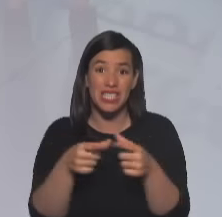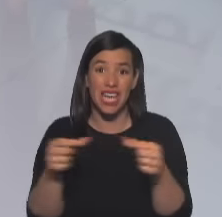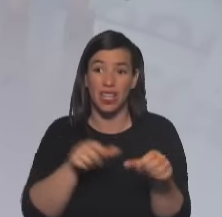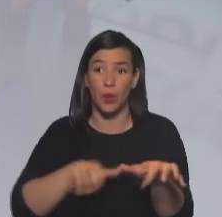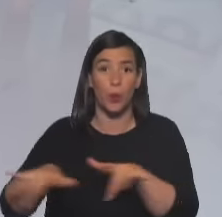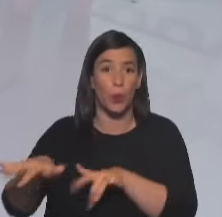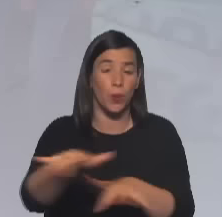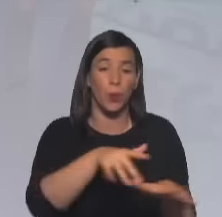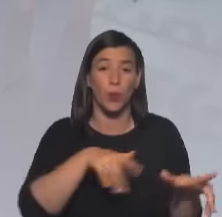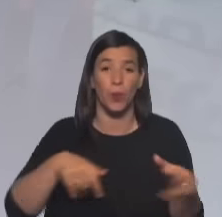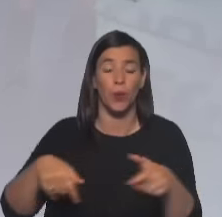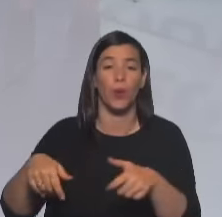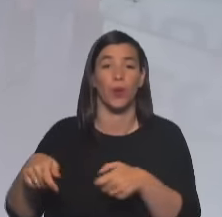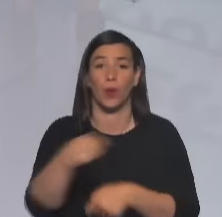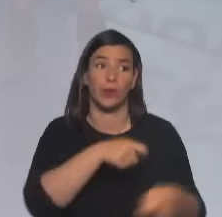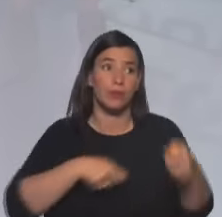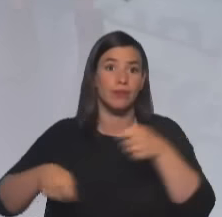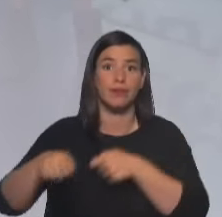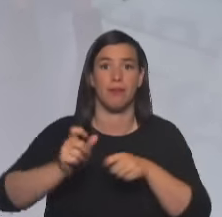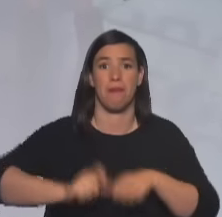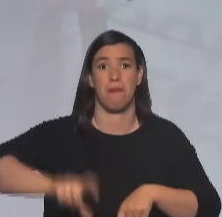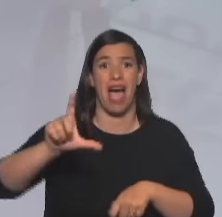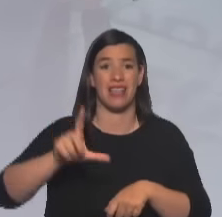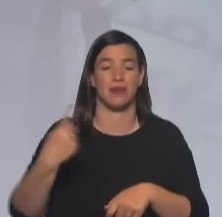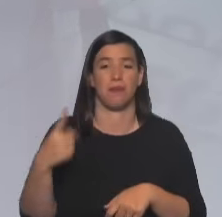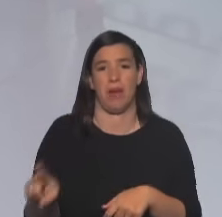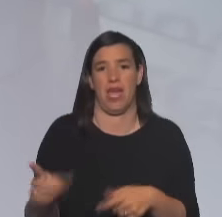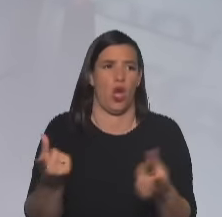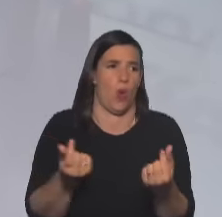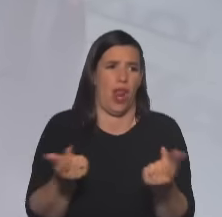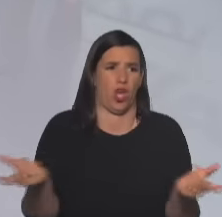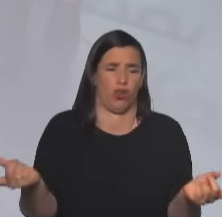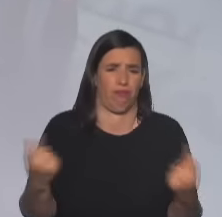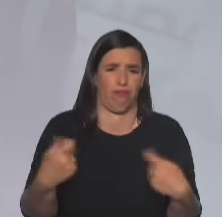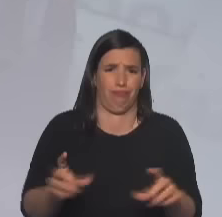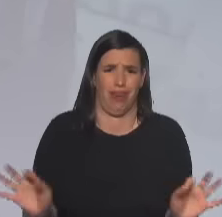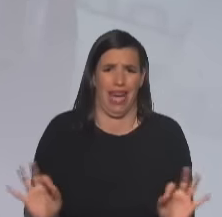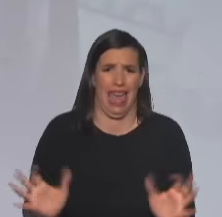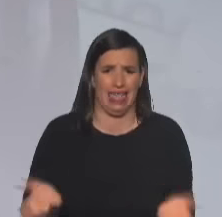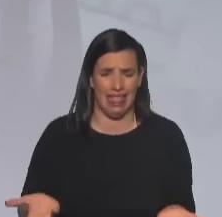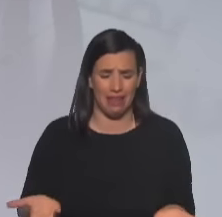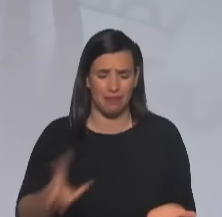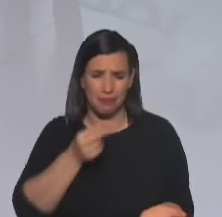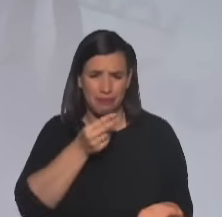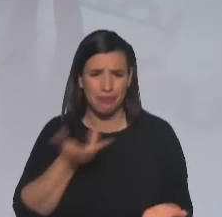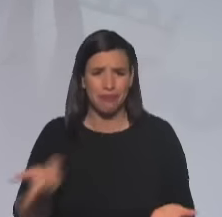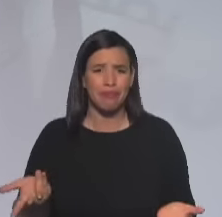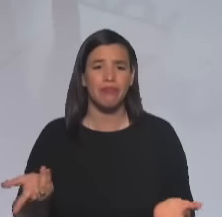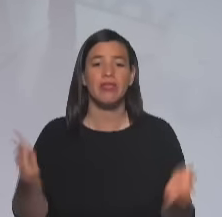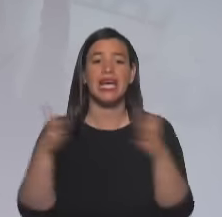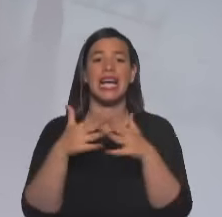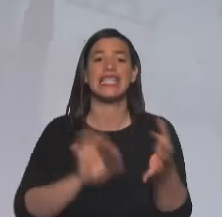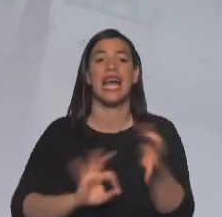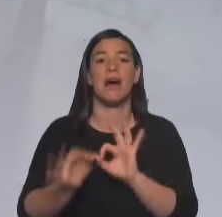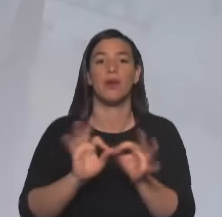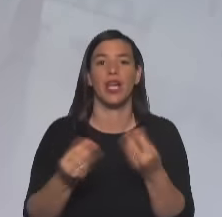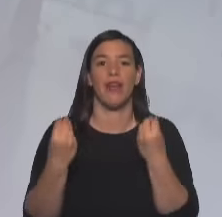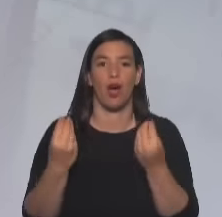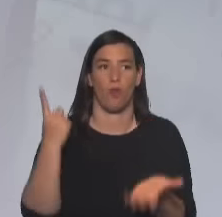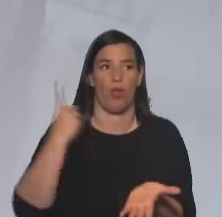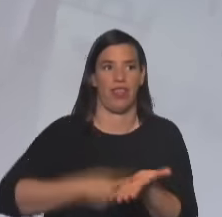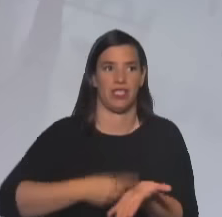ser mayor, pero no iba a cambiar el amperímetro. La pregunta es, ¿cómo queda la Casa de la Moneda luego de esta